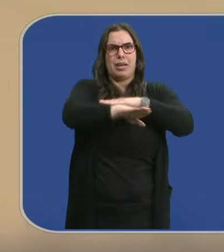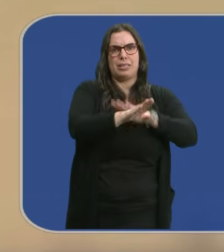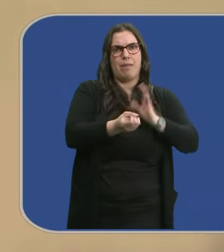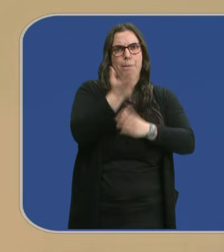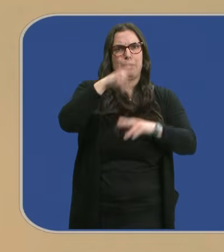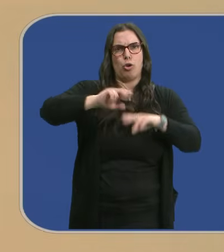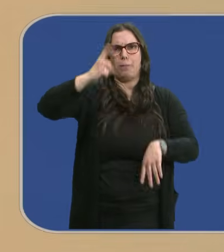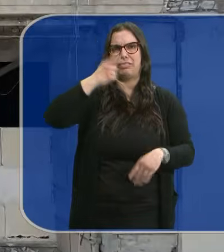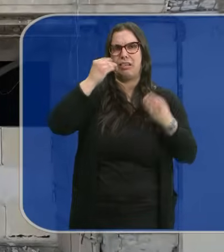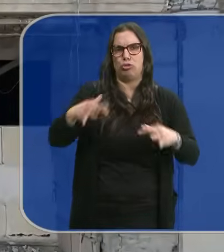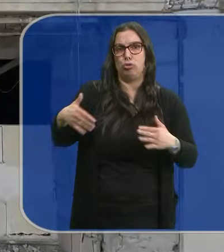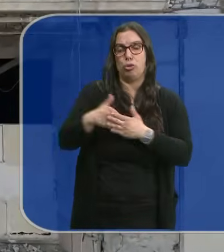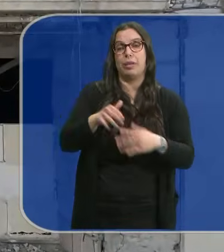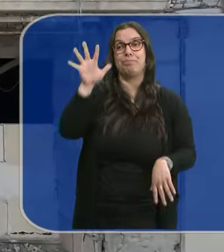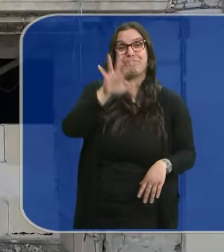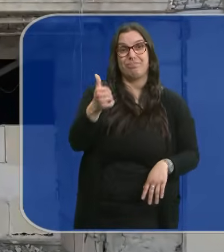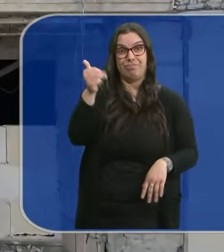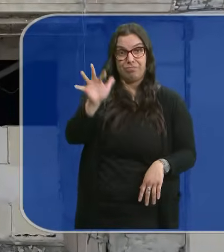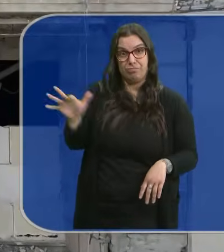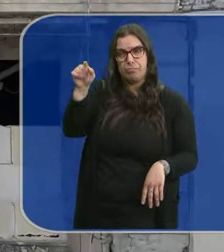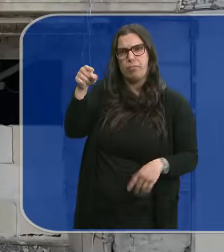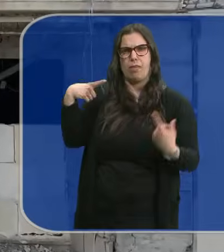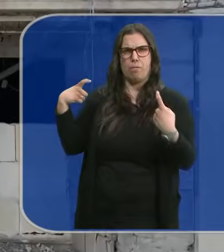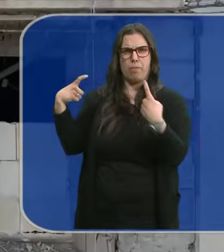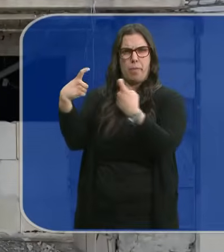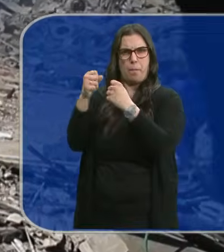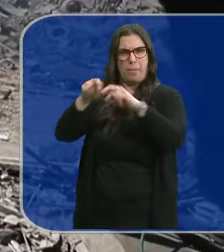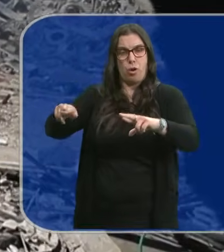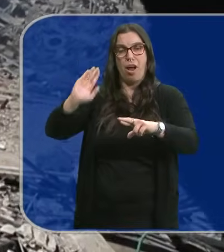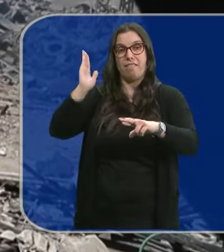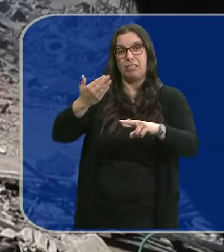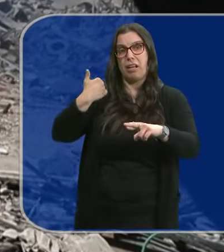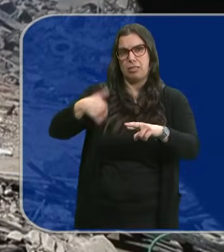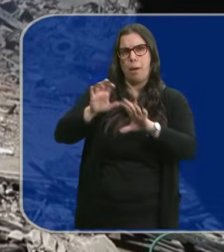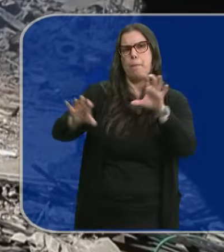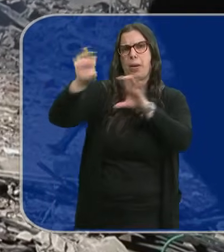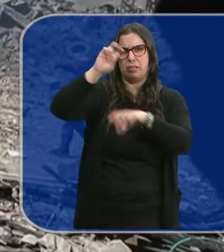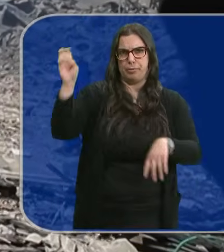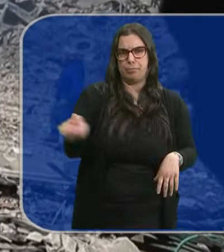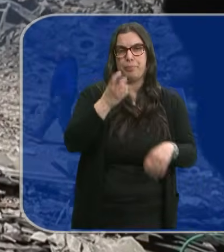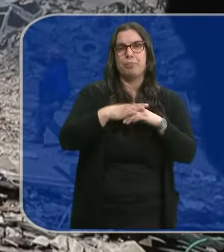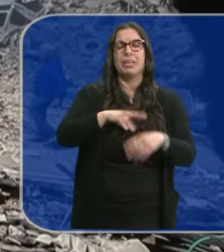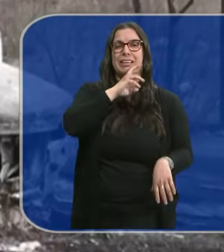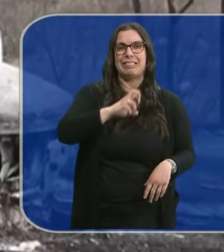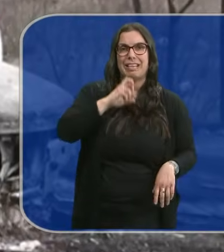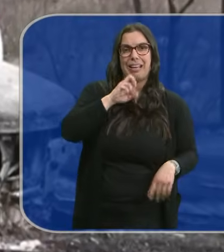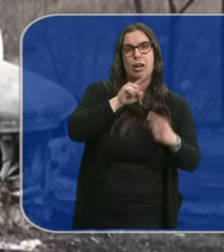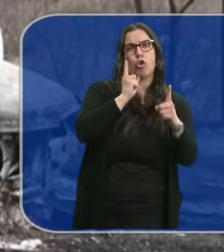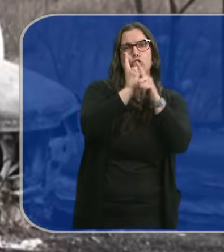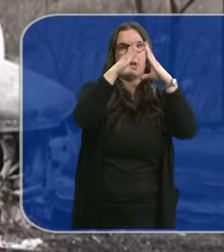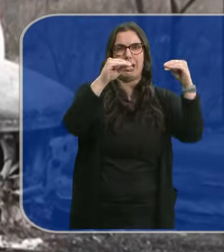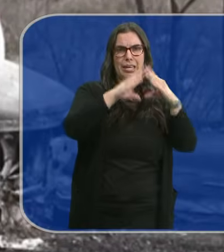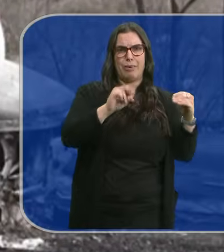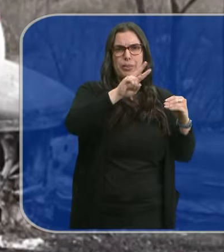petróleo de la historia. En Oriente Próximo los ataques se recrudecen y afectan ya a varios países. Israel ha atacado